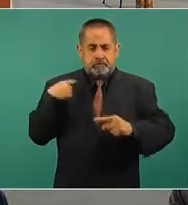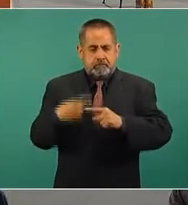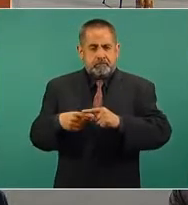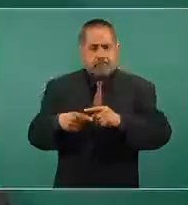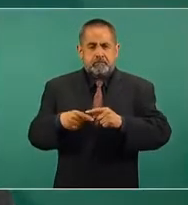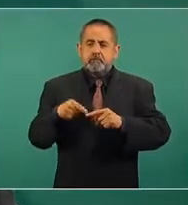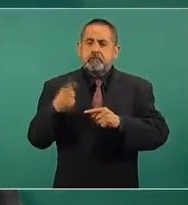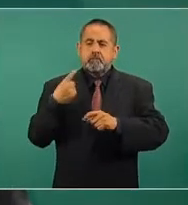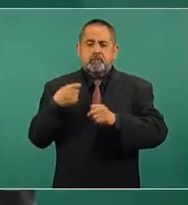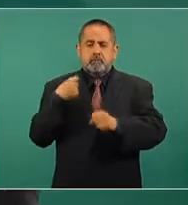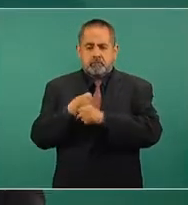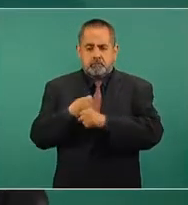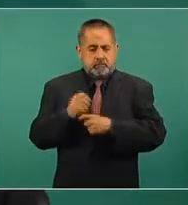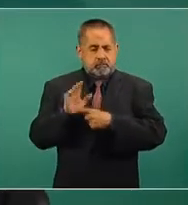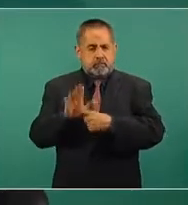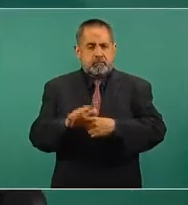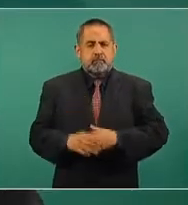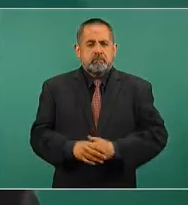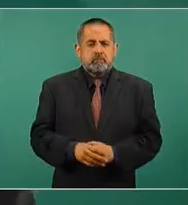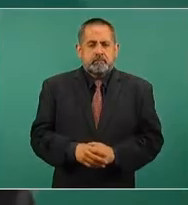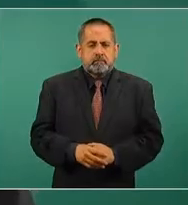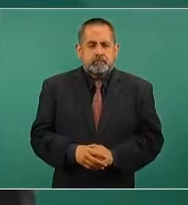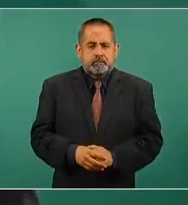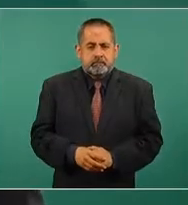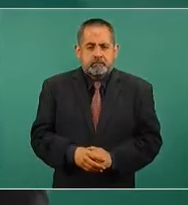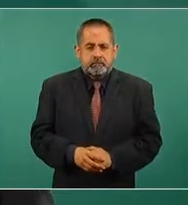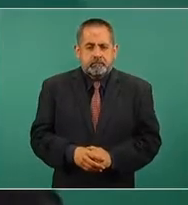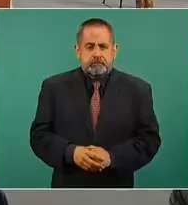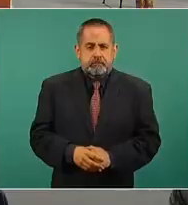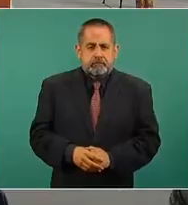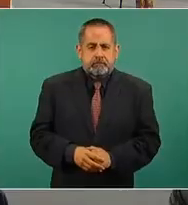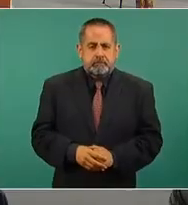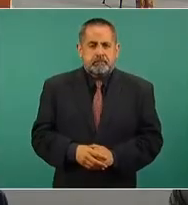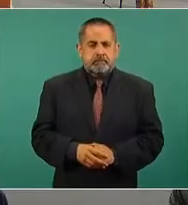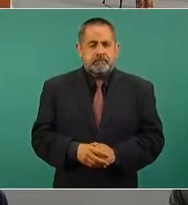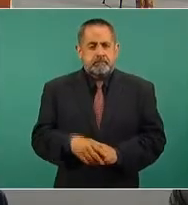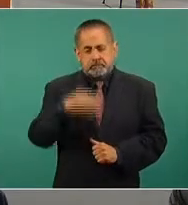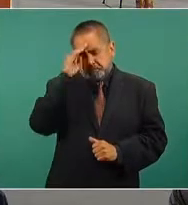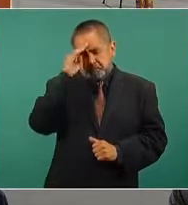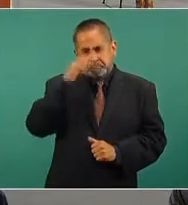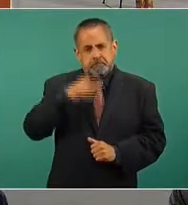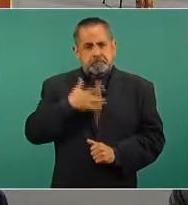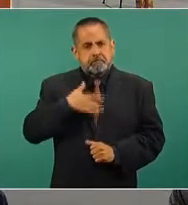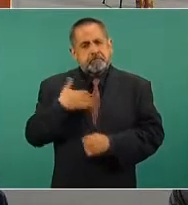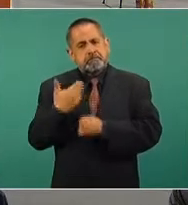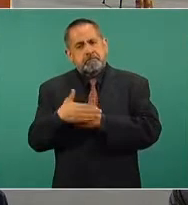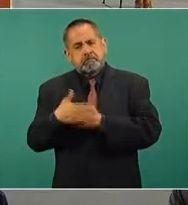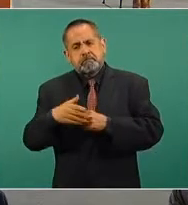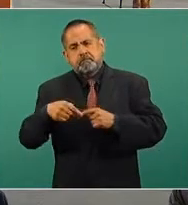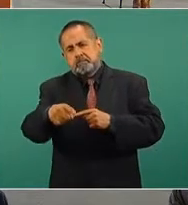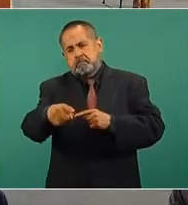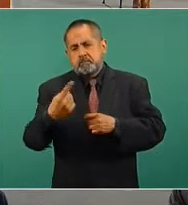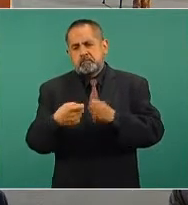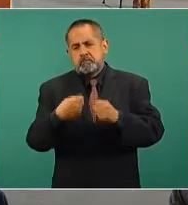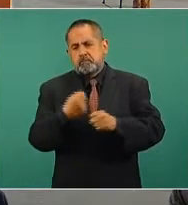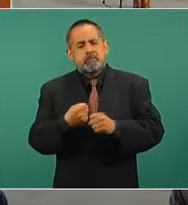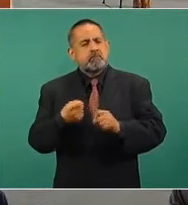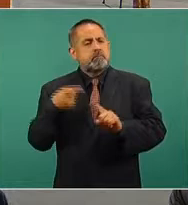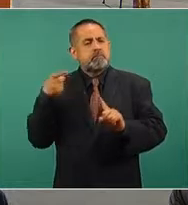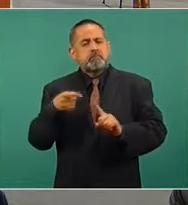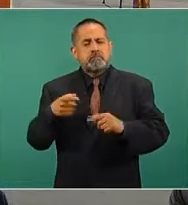en el año pasado. Siguiente lámina. ¿Cuál es la proyección que tenemos este año? Este año,